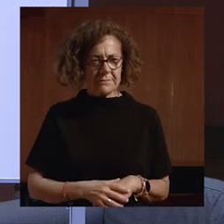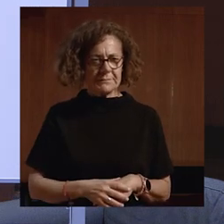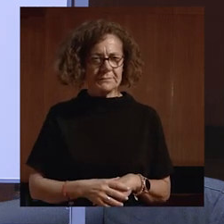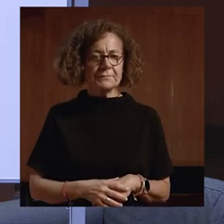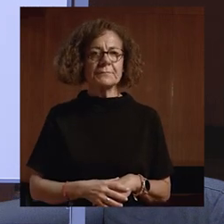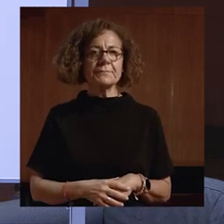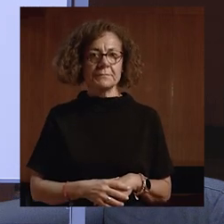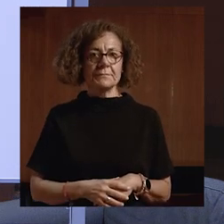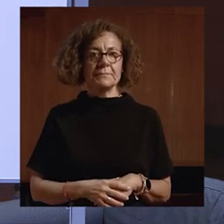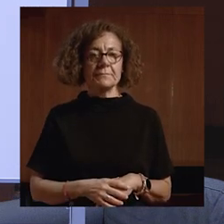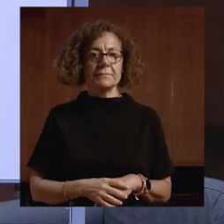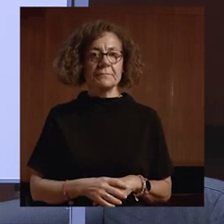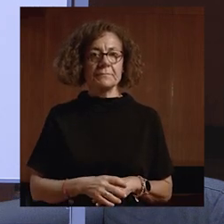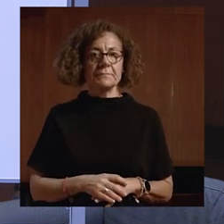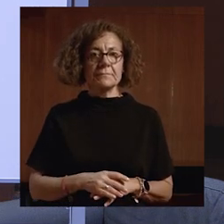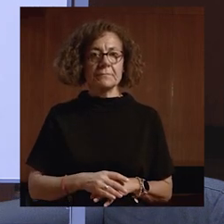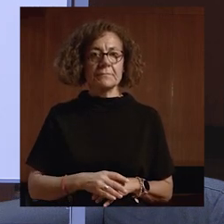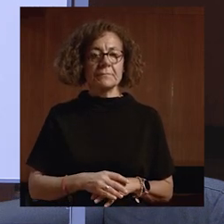tiempo.